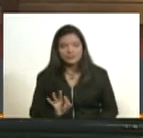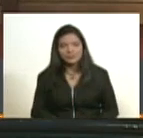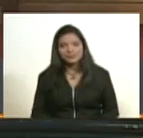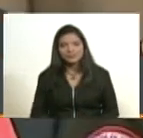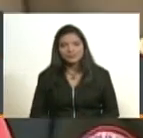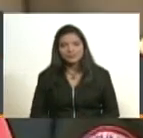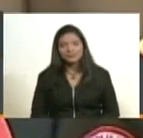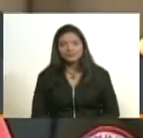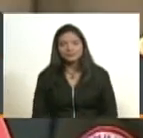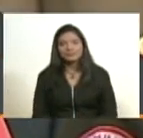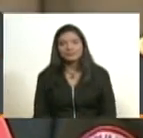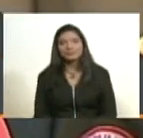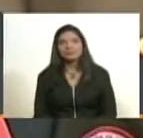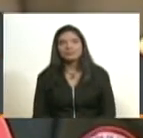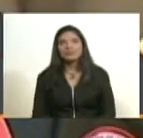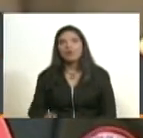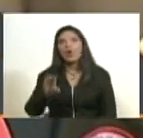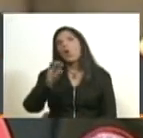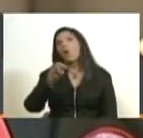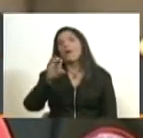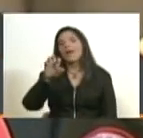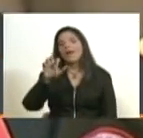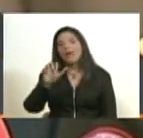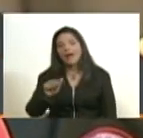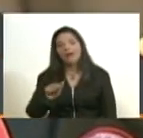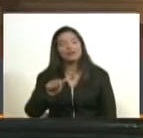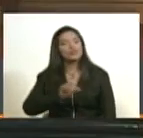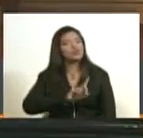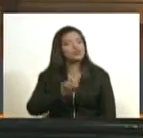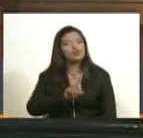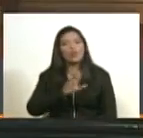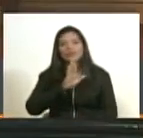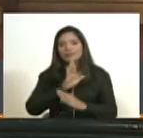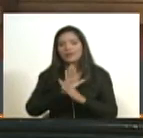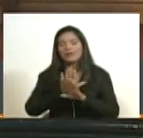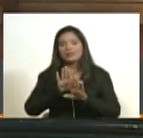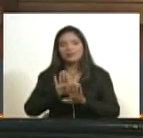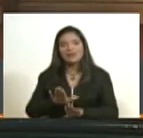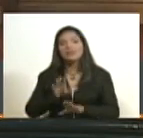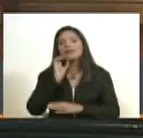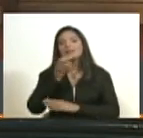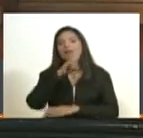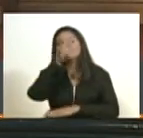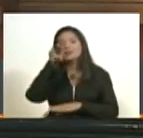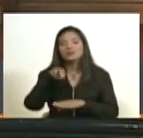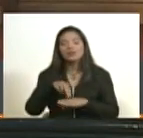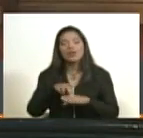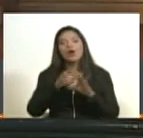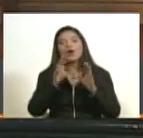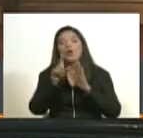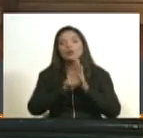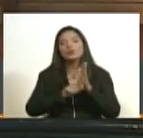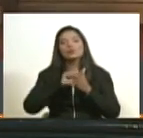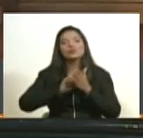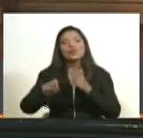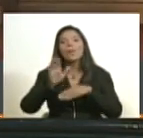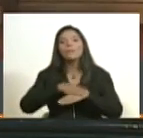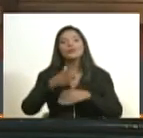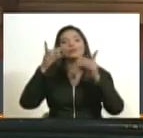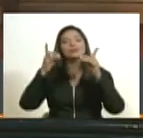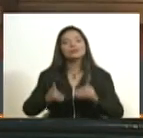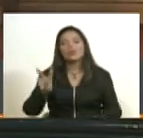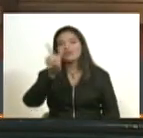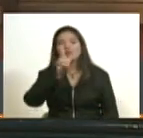Ni OEA, ni mil OEA detienen la Asamblea Nacional Constituyente porque es una decisión soberana de Venezuela. Y solo